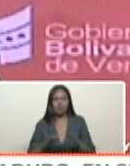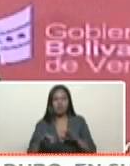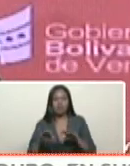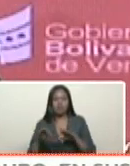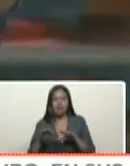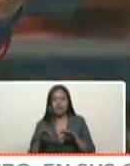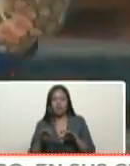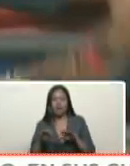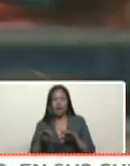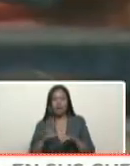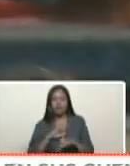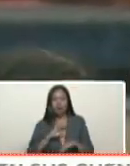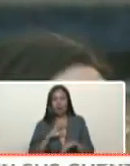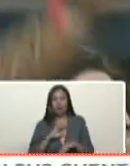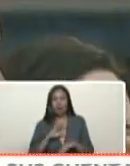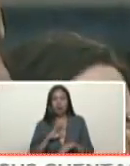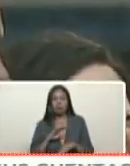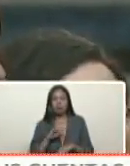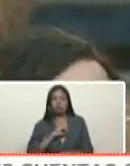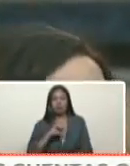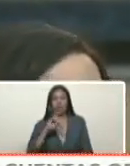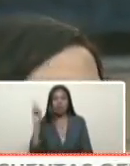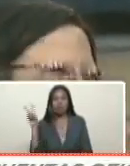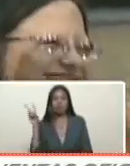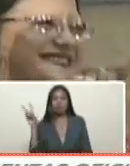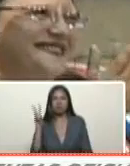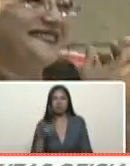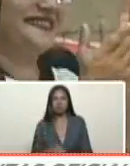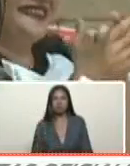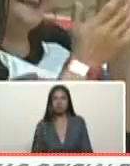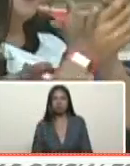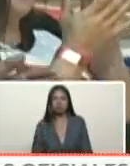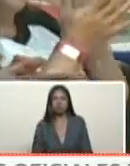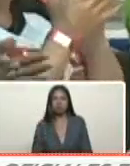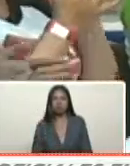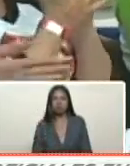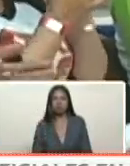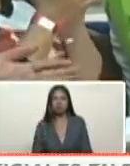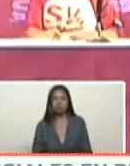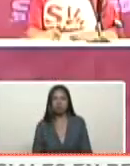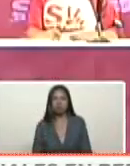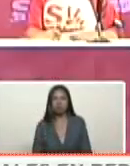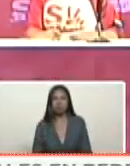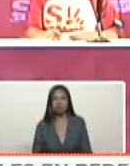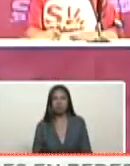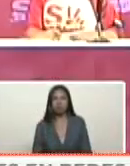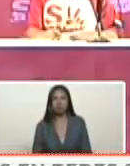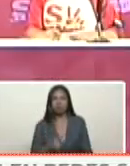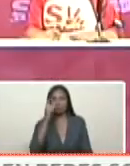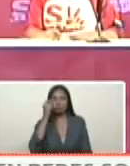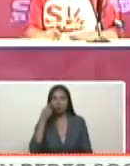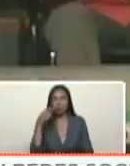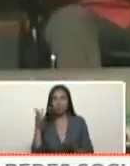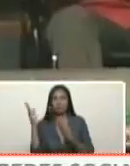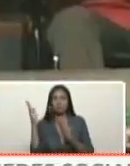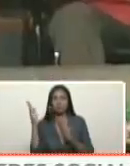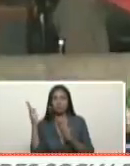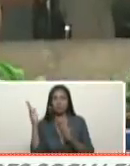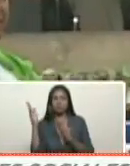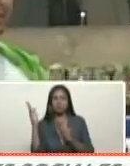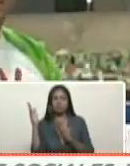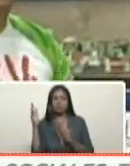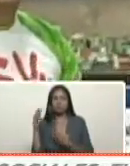ejecutiva. Marjorie, jovencita, muchachita. A David Delgado,